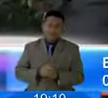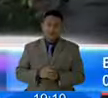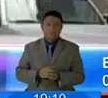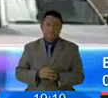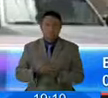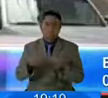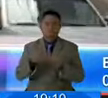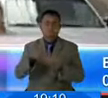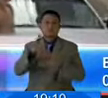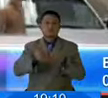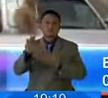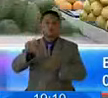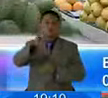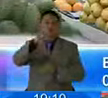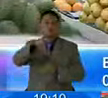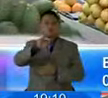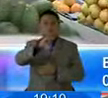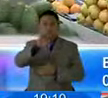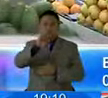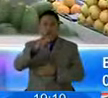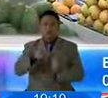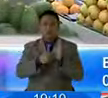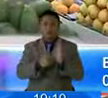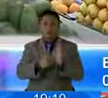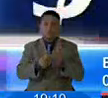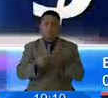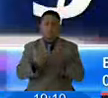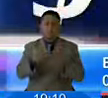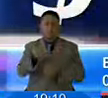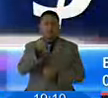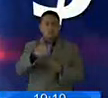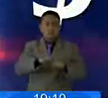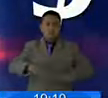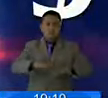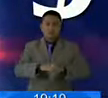al consumidor publicado por el INEC, el costo de la canasta básica se ubicó en